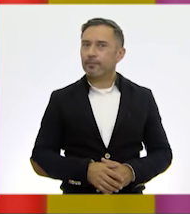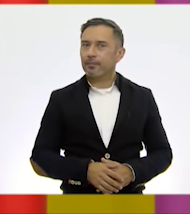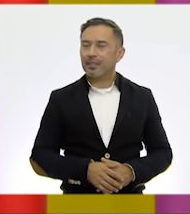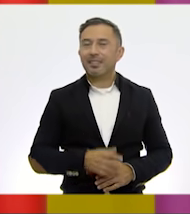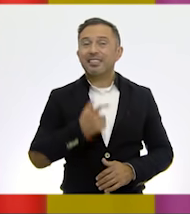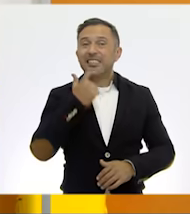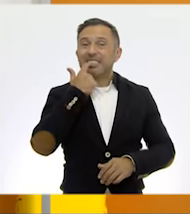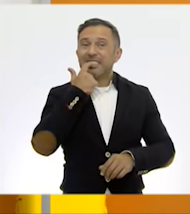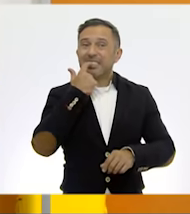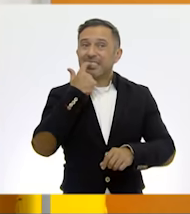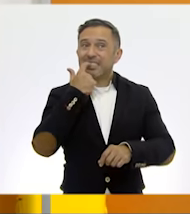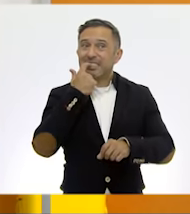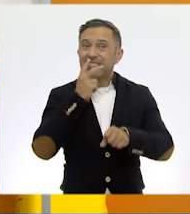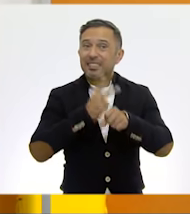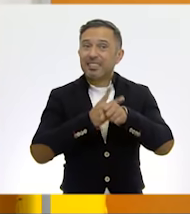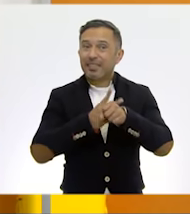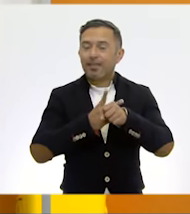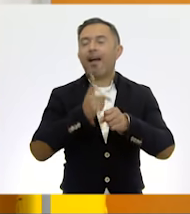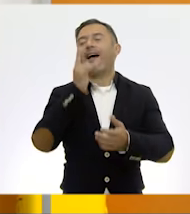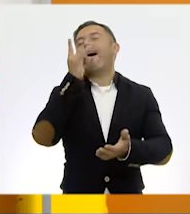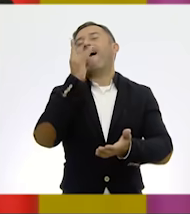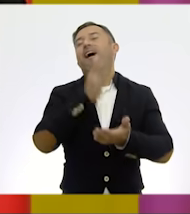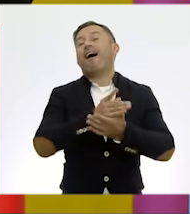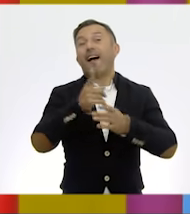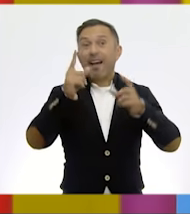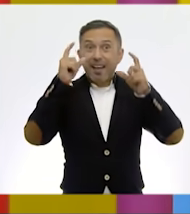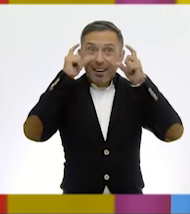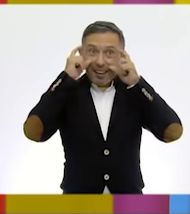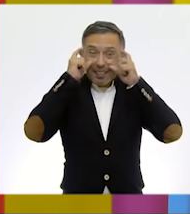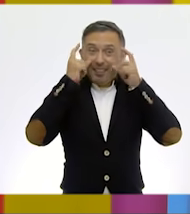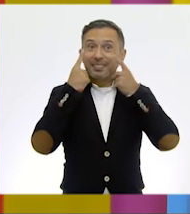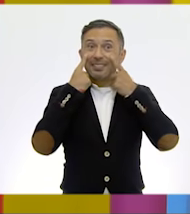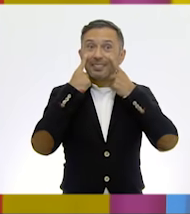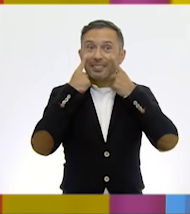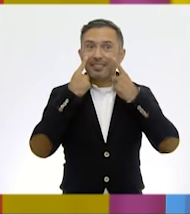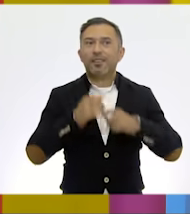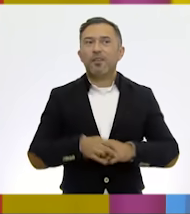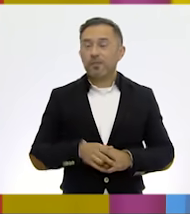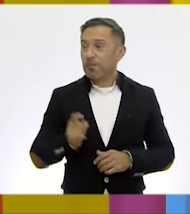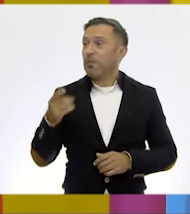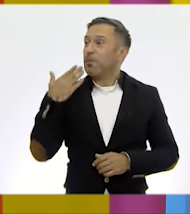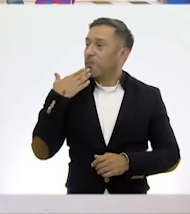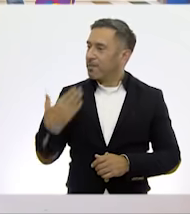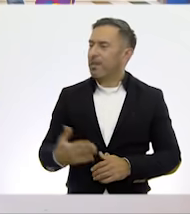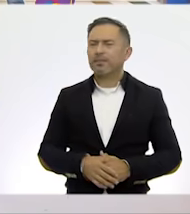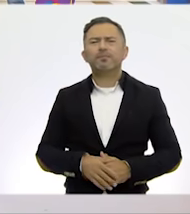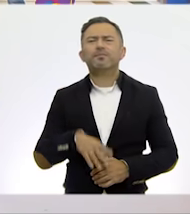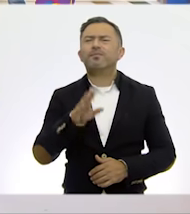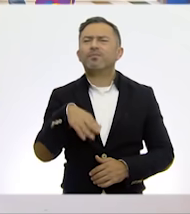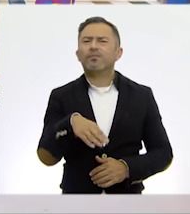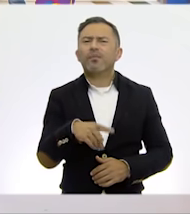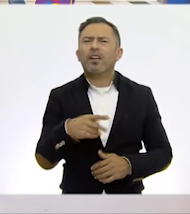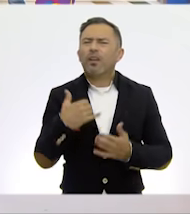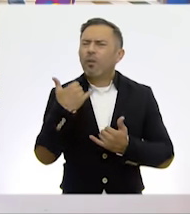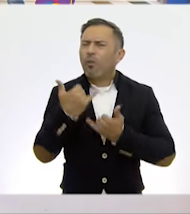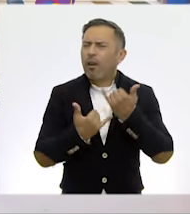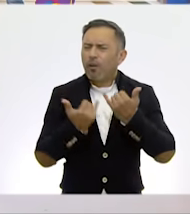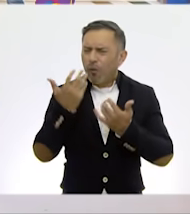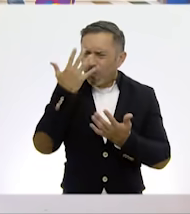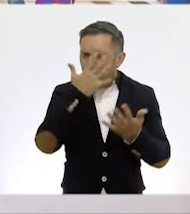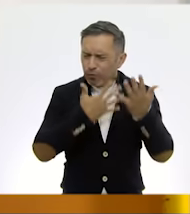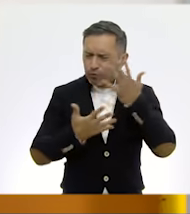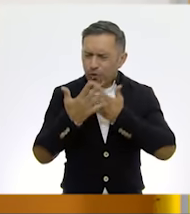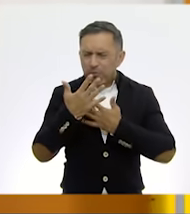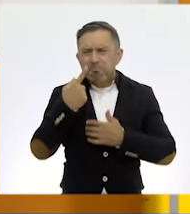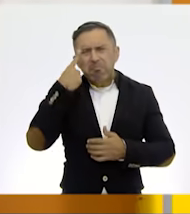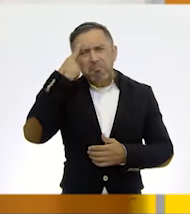Cristales. Unos lentes. Correcto. Muy bien. Oye, Eric, ¿y este juego de la confusión por qué te lo traje